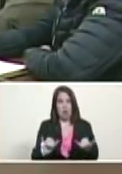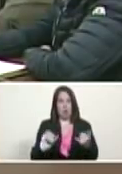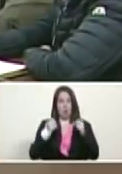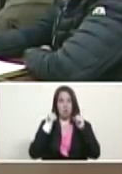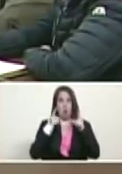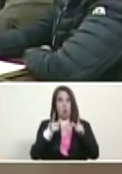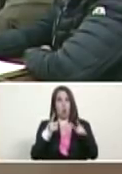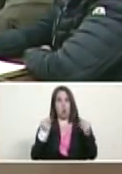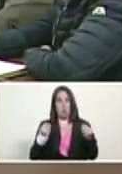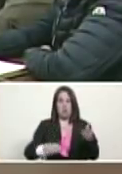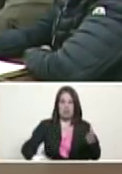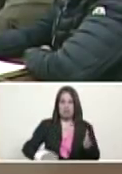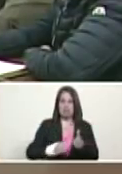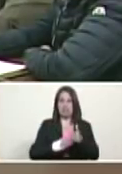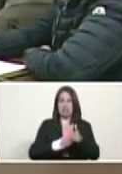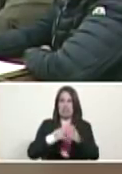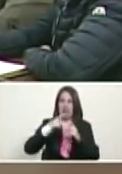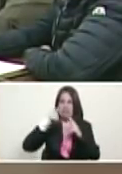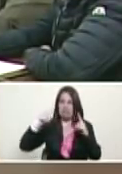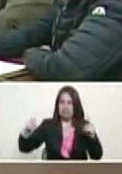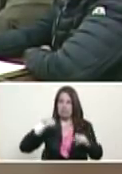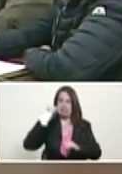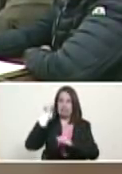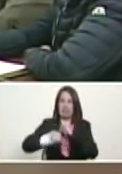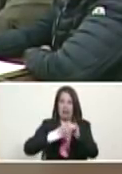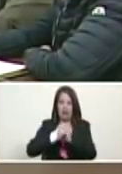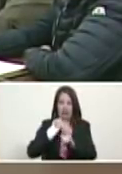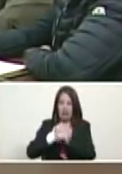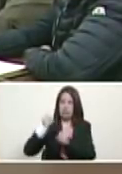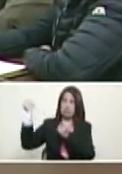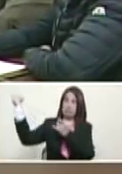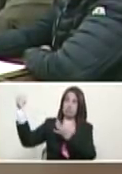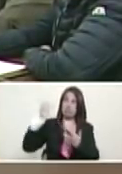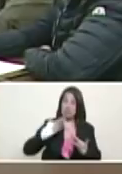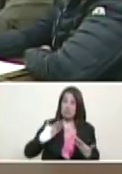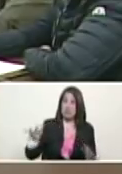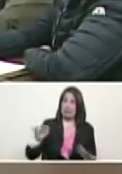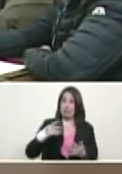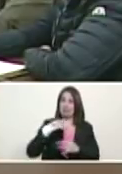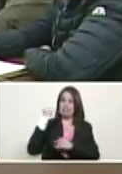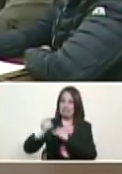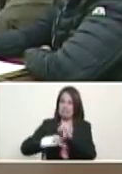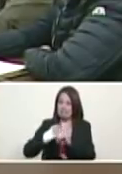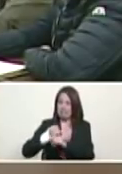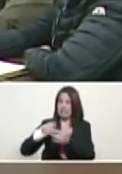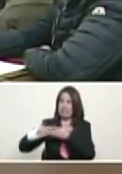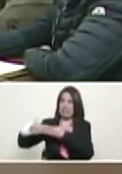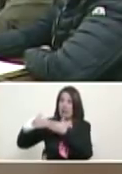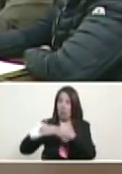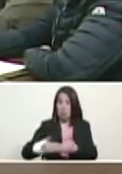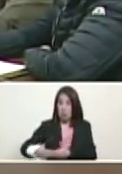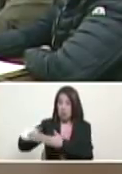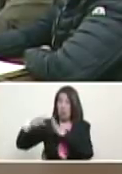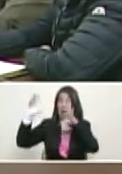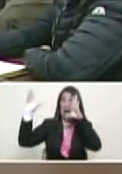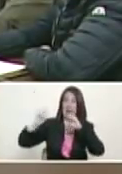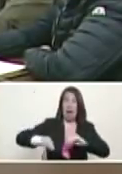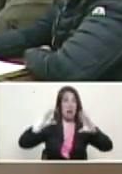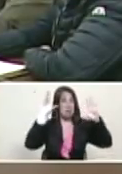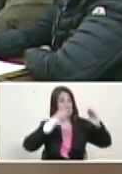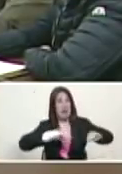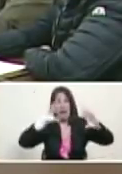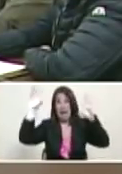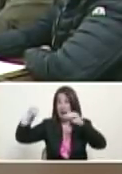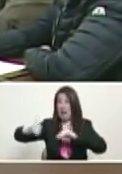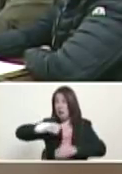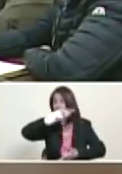emboscada del ciberataque que vino de Estados Unidos, que causó un apagón antipopular,